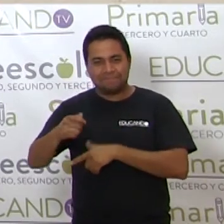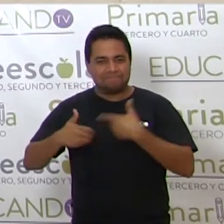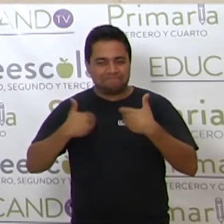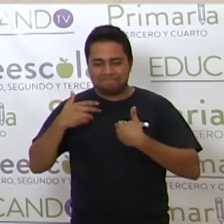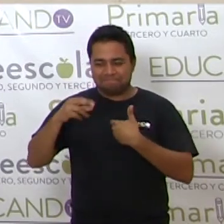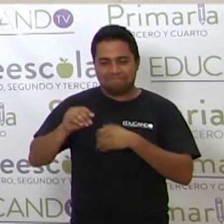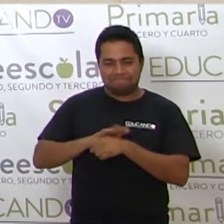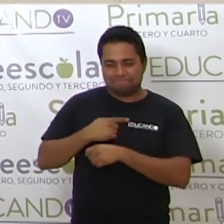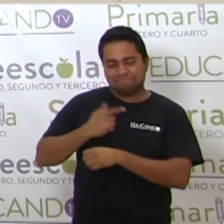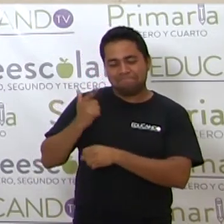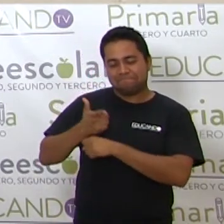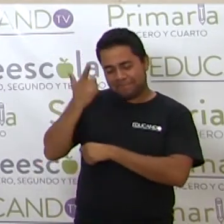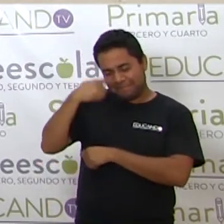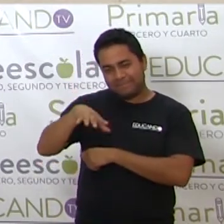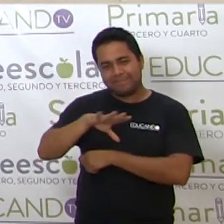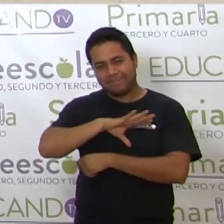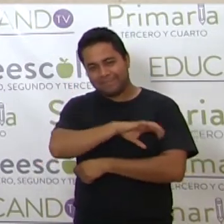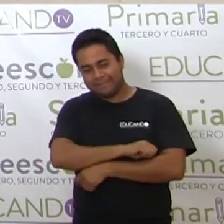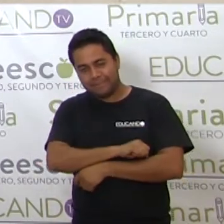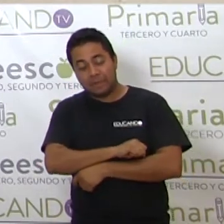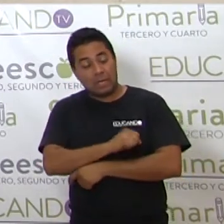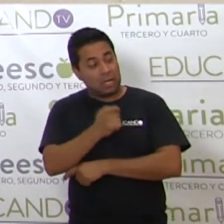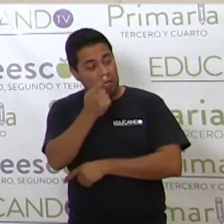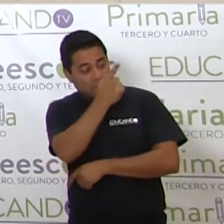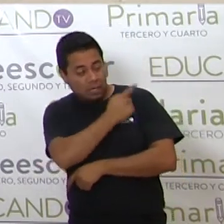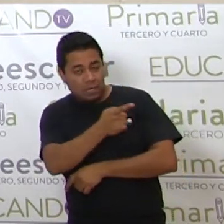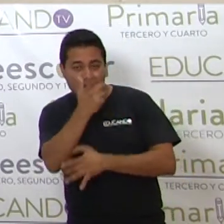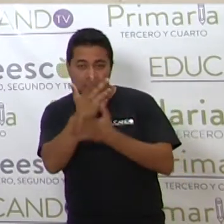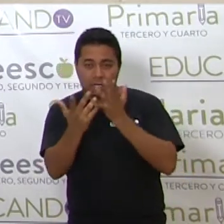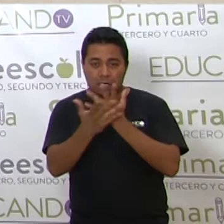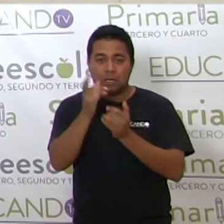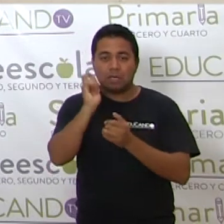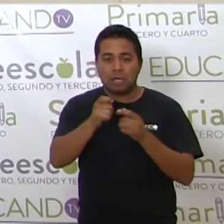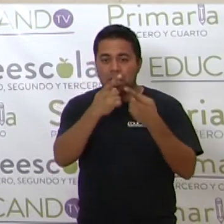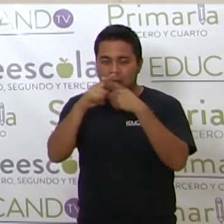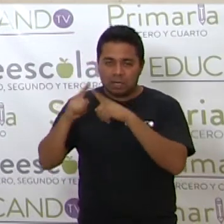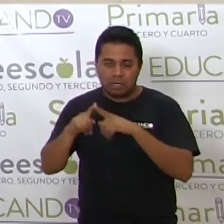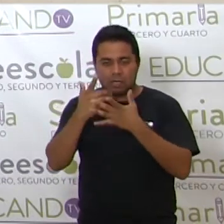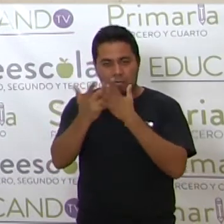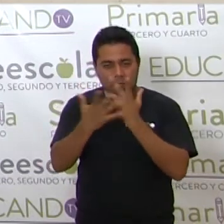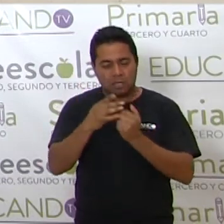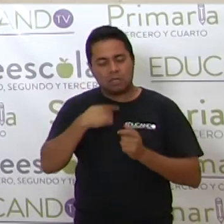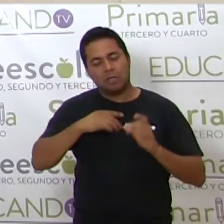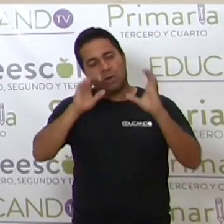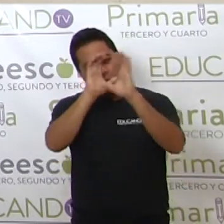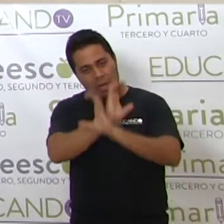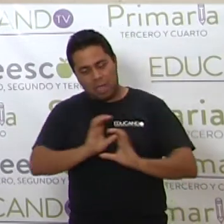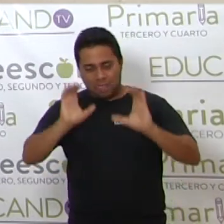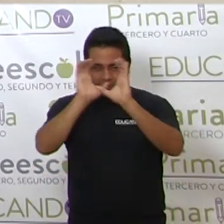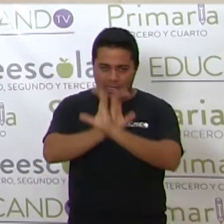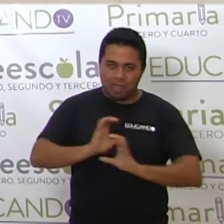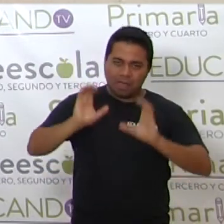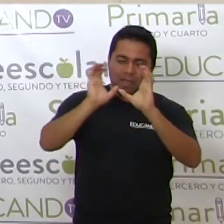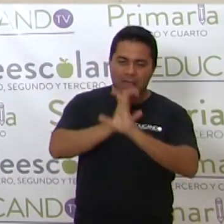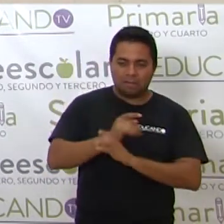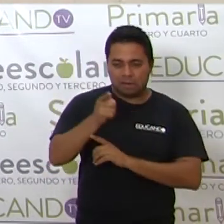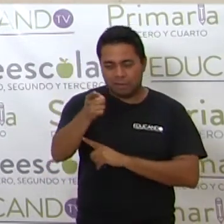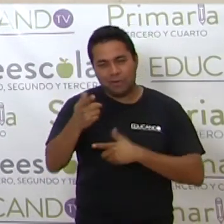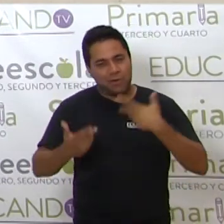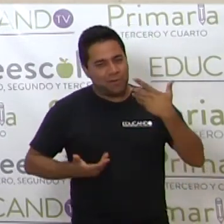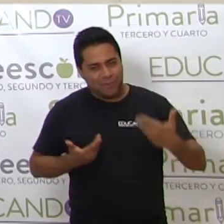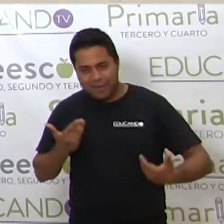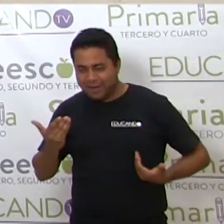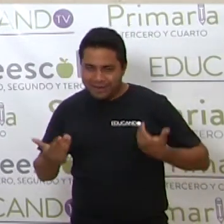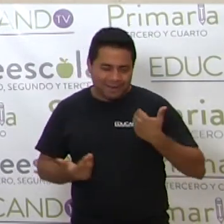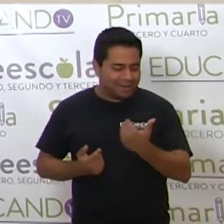entonces por ejemplo todas estas que hacíamos son acciones ahí yo cantaba y tú bailaba junto